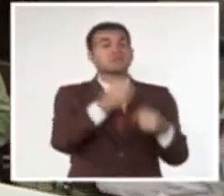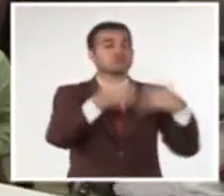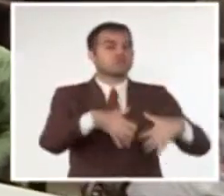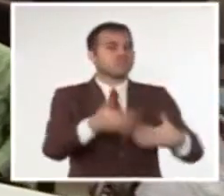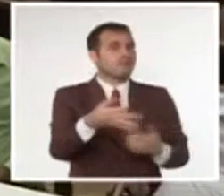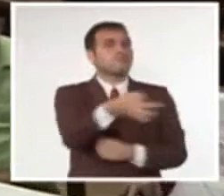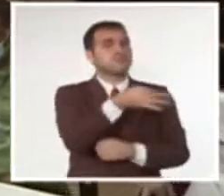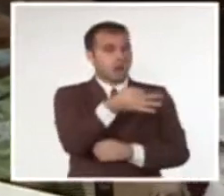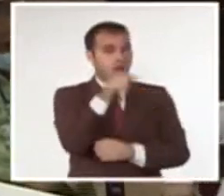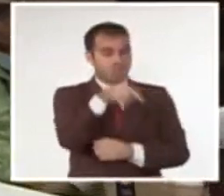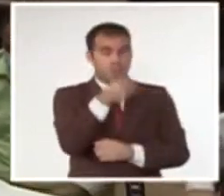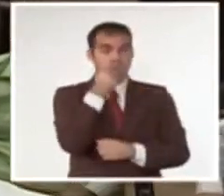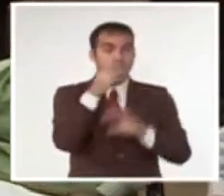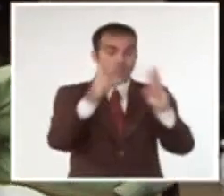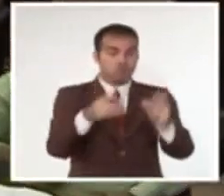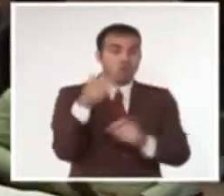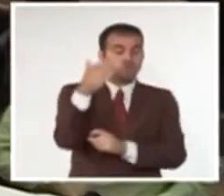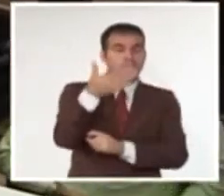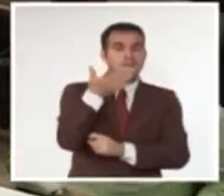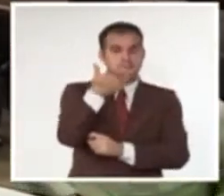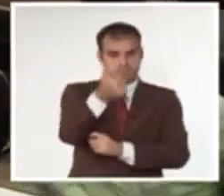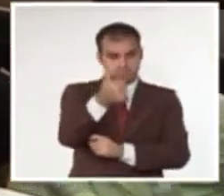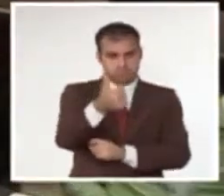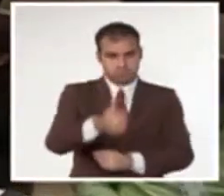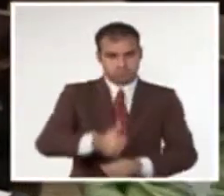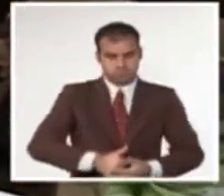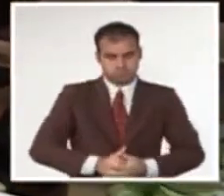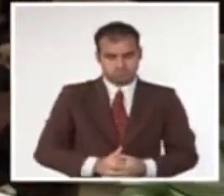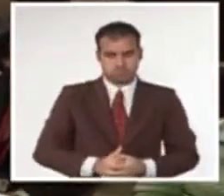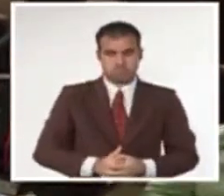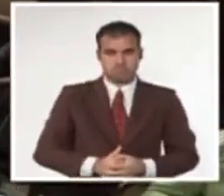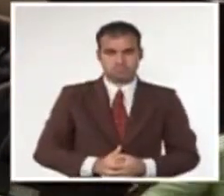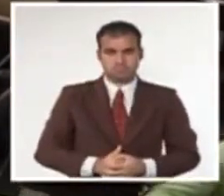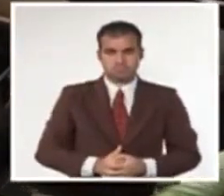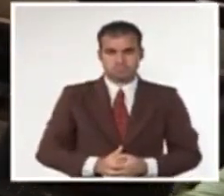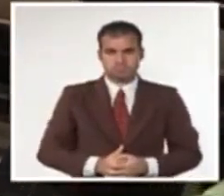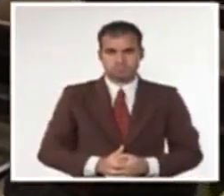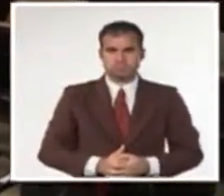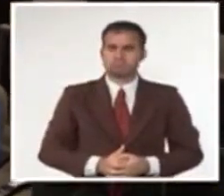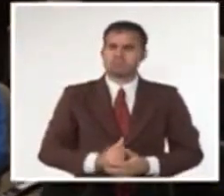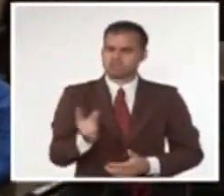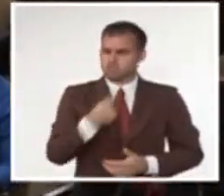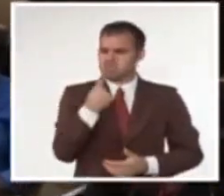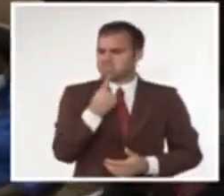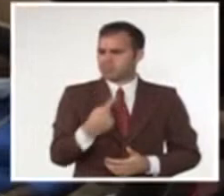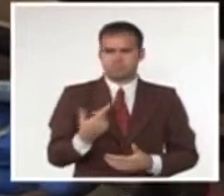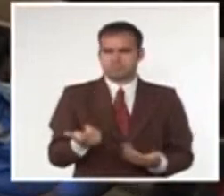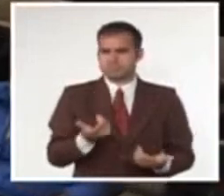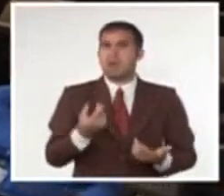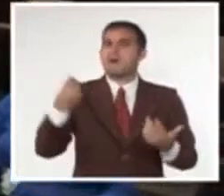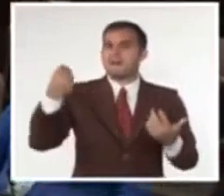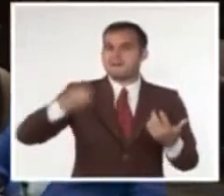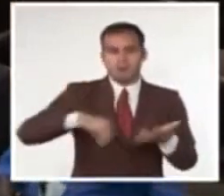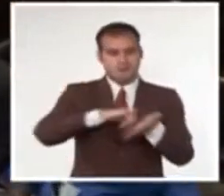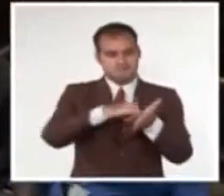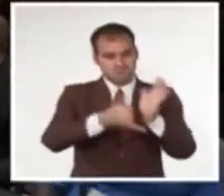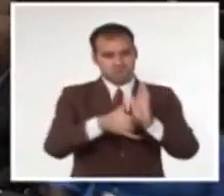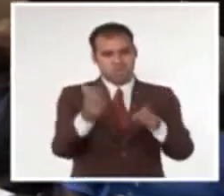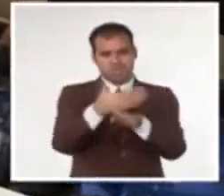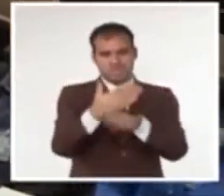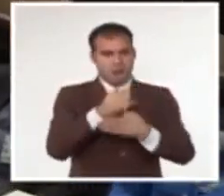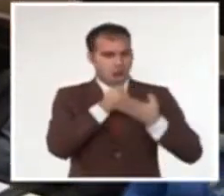resultados más positivos en esta actividad. Consideramos perentorio aprovechar mejor los proyectos de